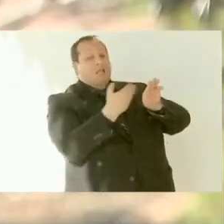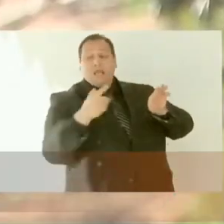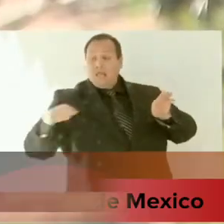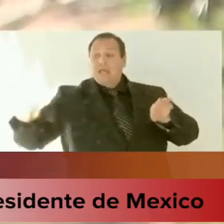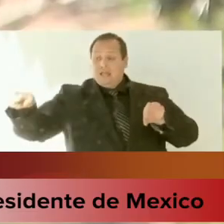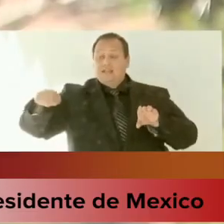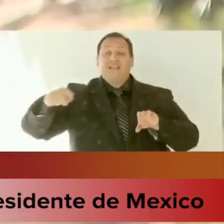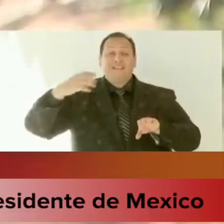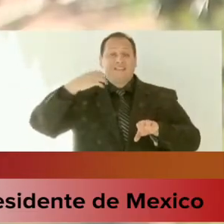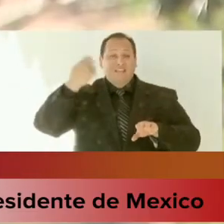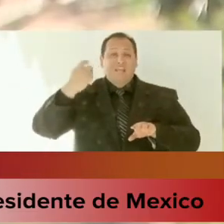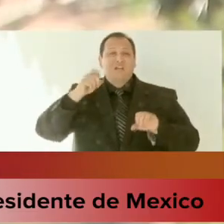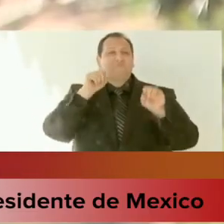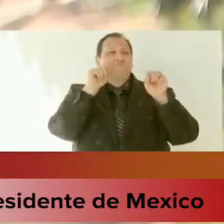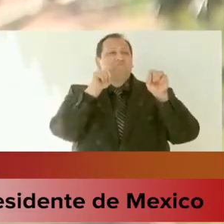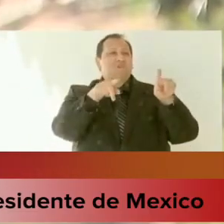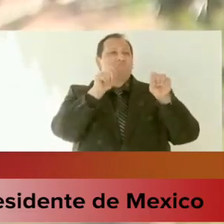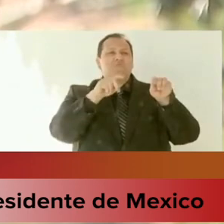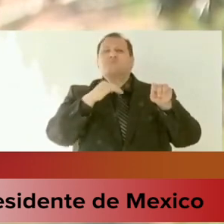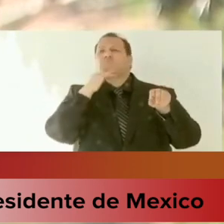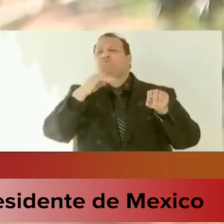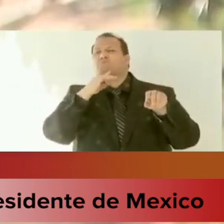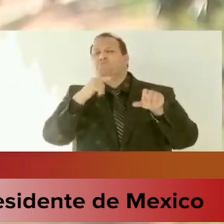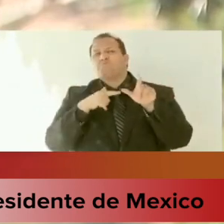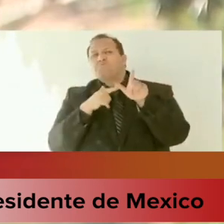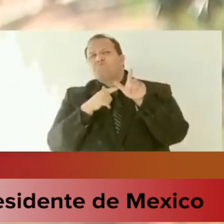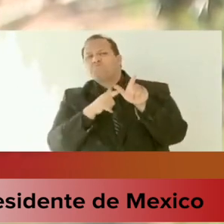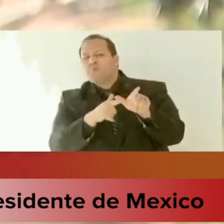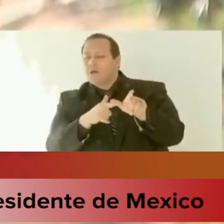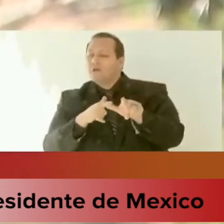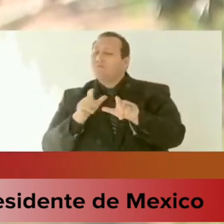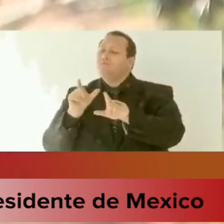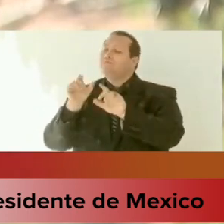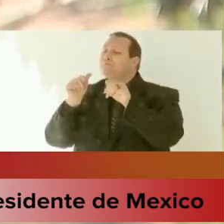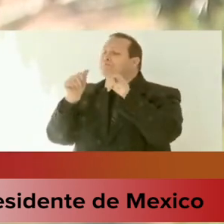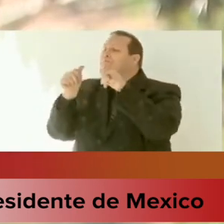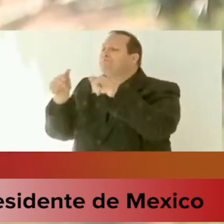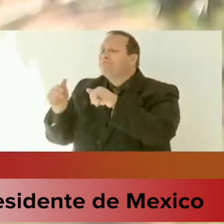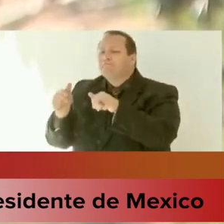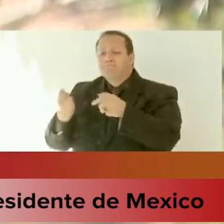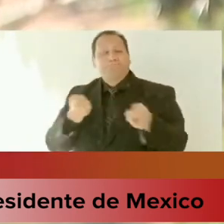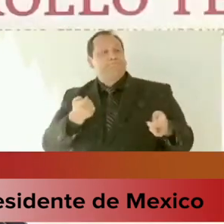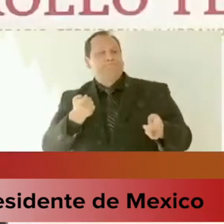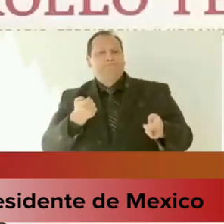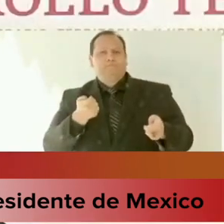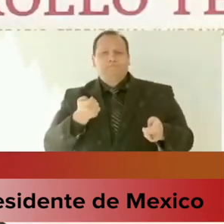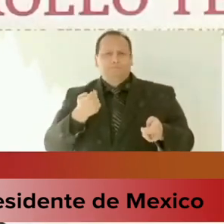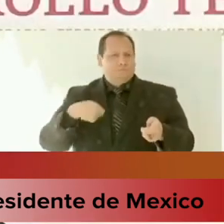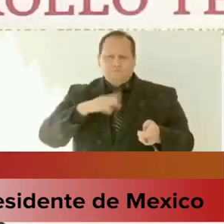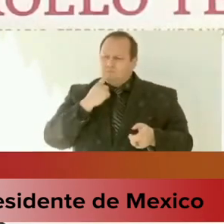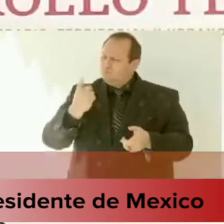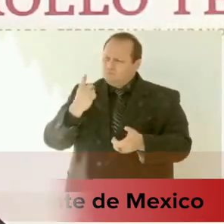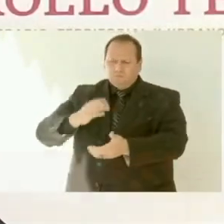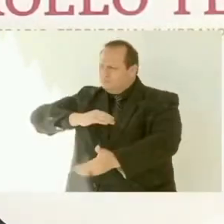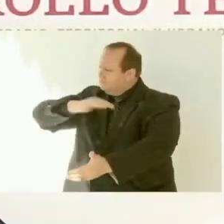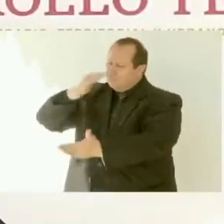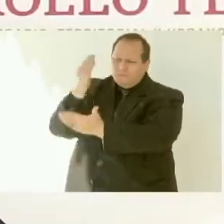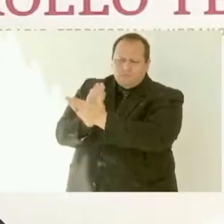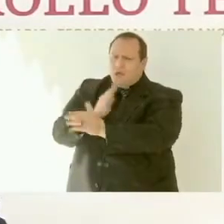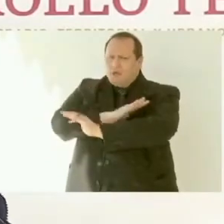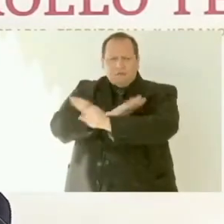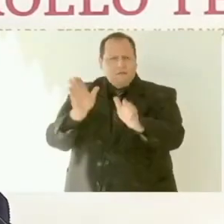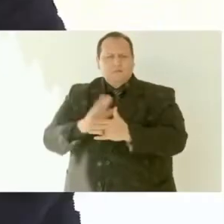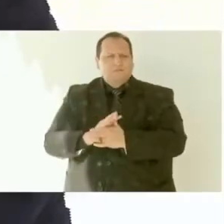mantener el mismo régimen de corrupción y de privilegios. Pero dijimos basta, y